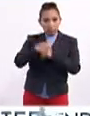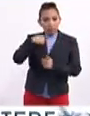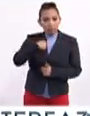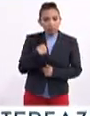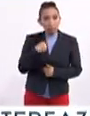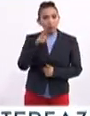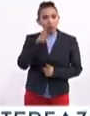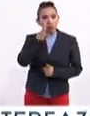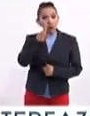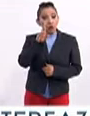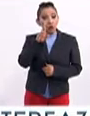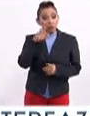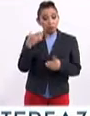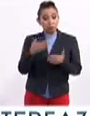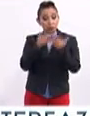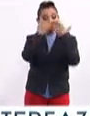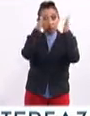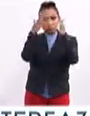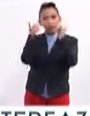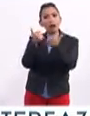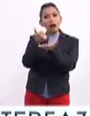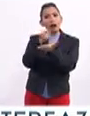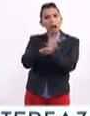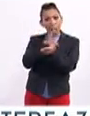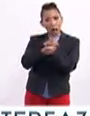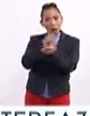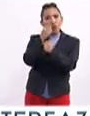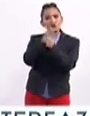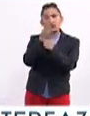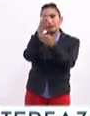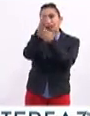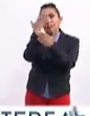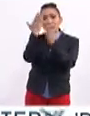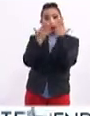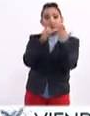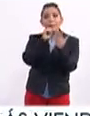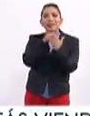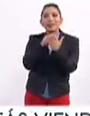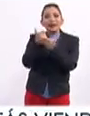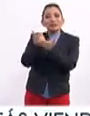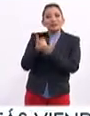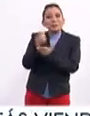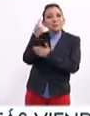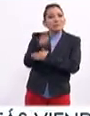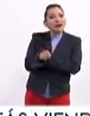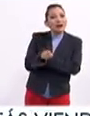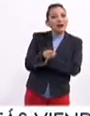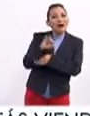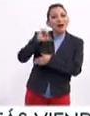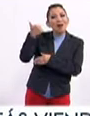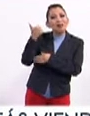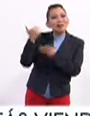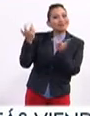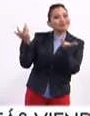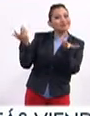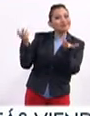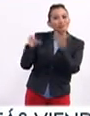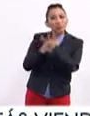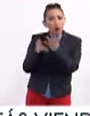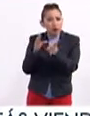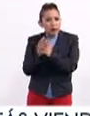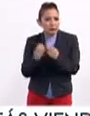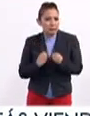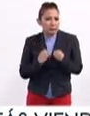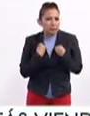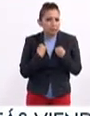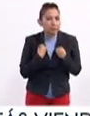también el doctorado no solamente te abre puertas a lo académico, sino también te abre puertas a otros tipos de vida,